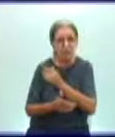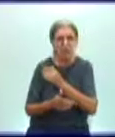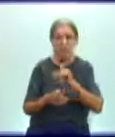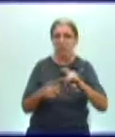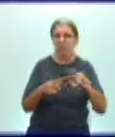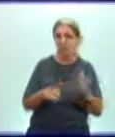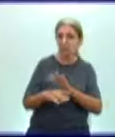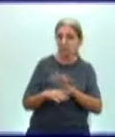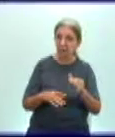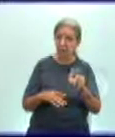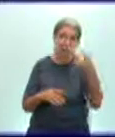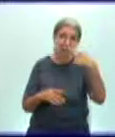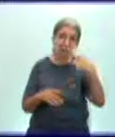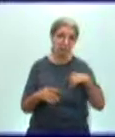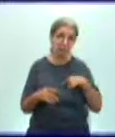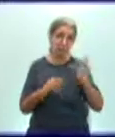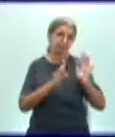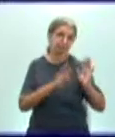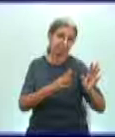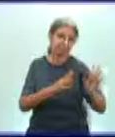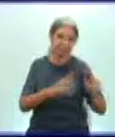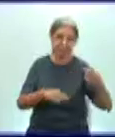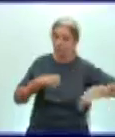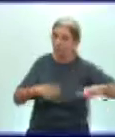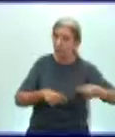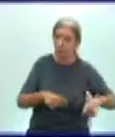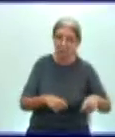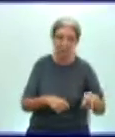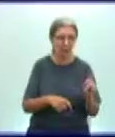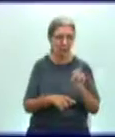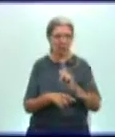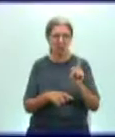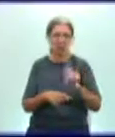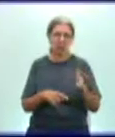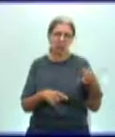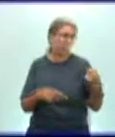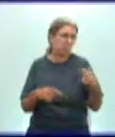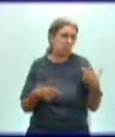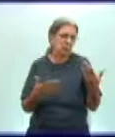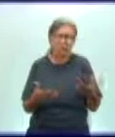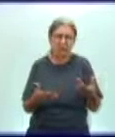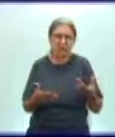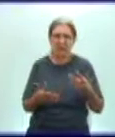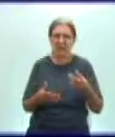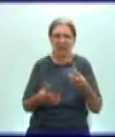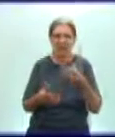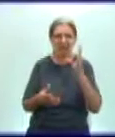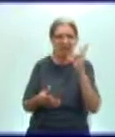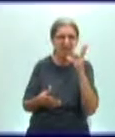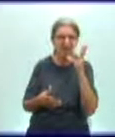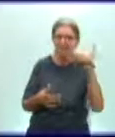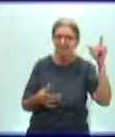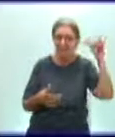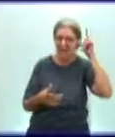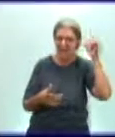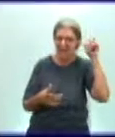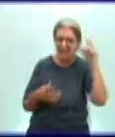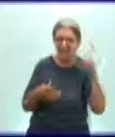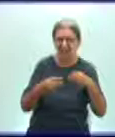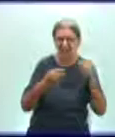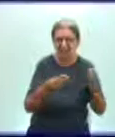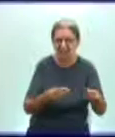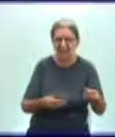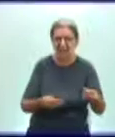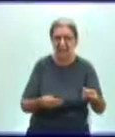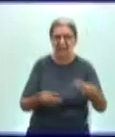del exhorto. No me valieron ni las 10 vacas que le di al juez, ni el embargo de mi casa para pagarle la salida de la